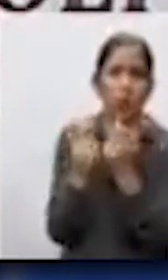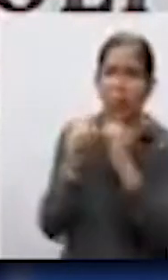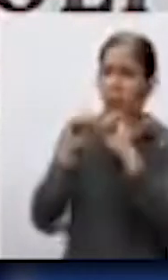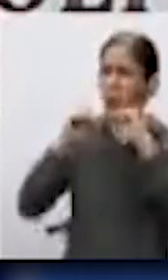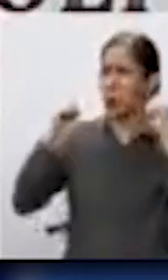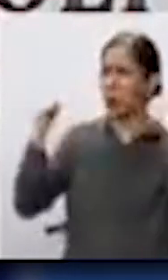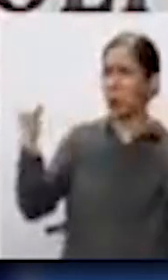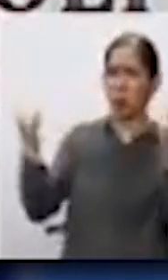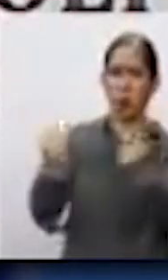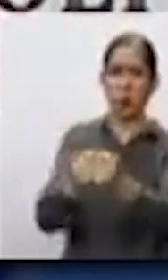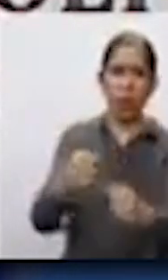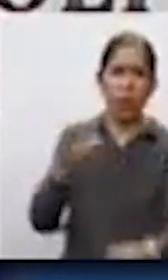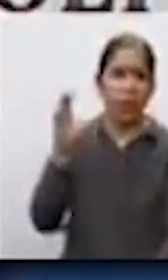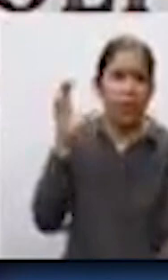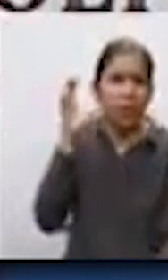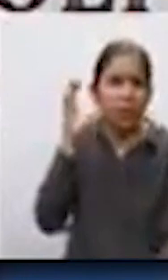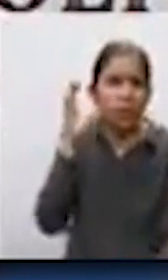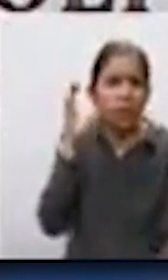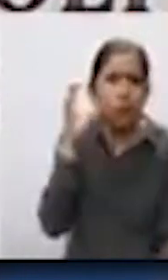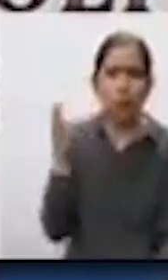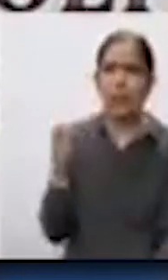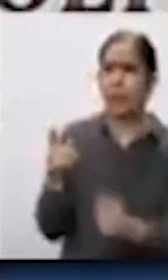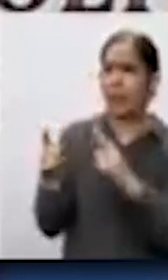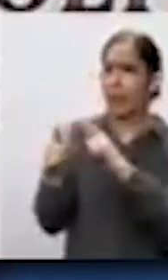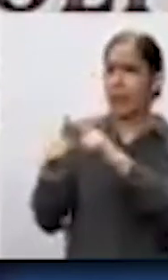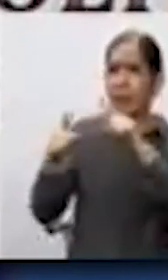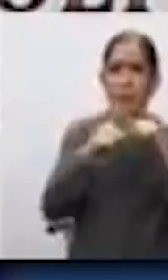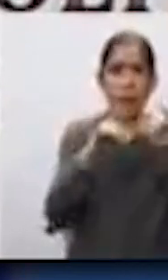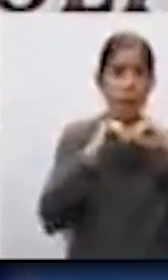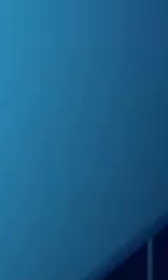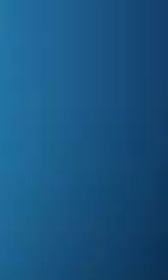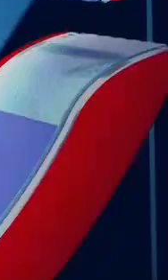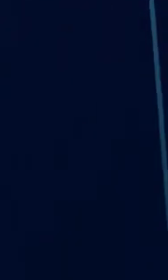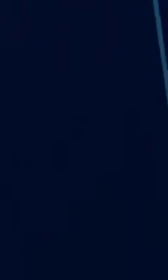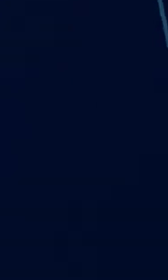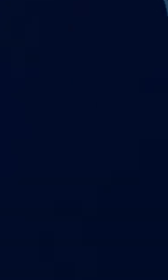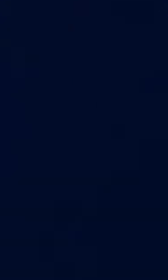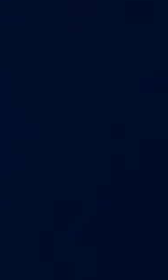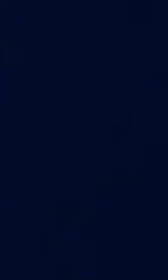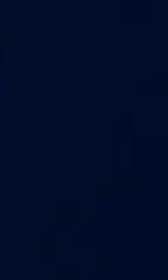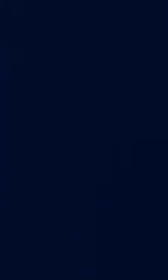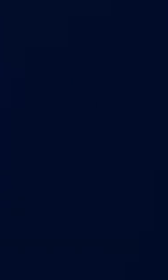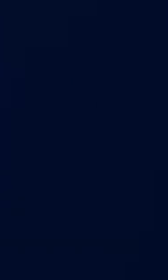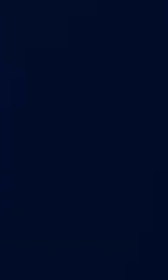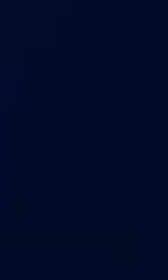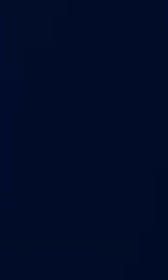civil y todas las instituciones que quieran contribuir a este fin.